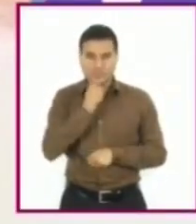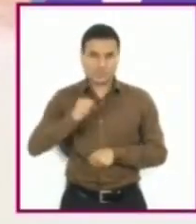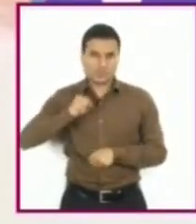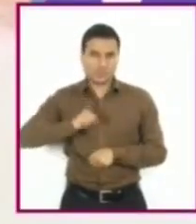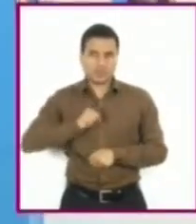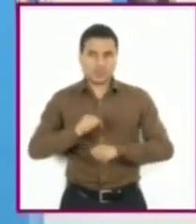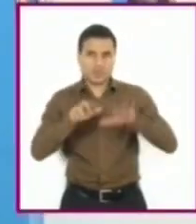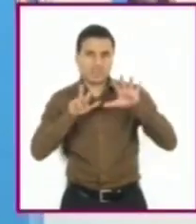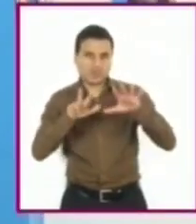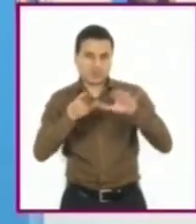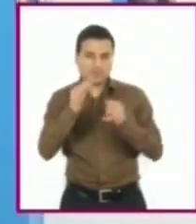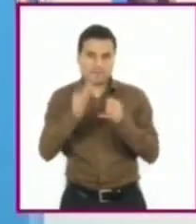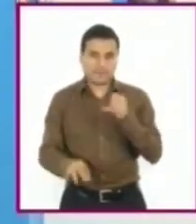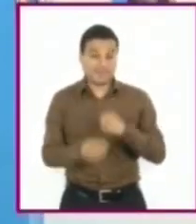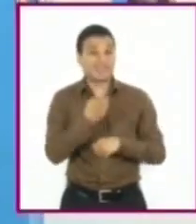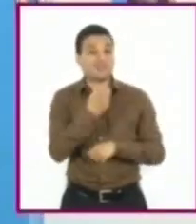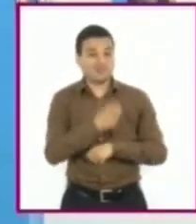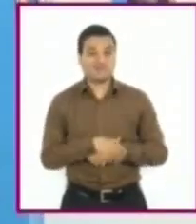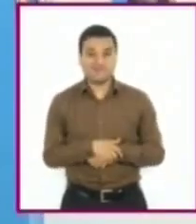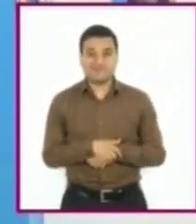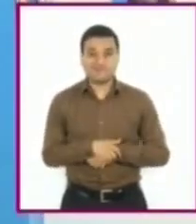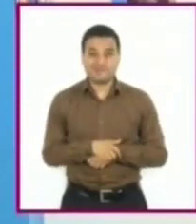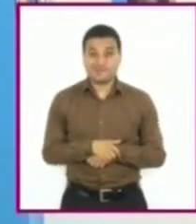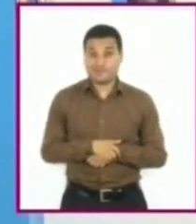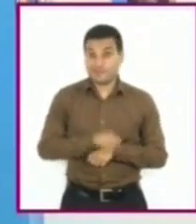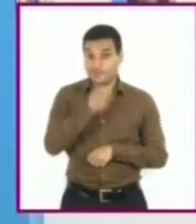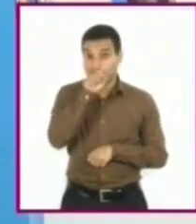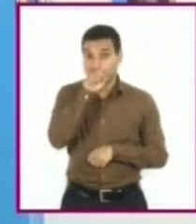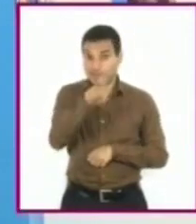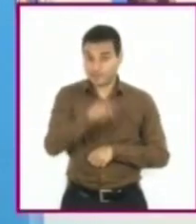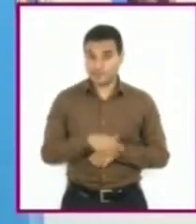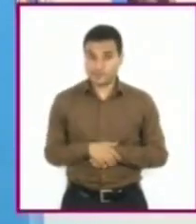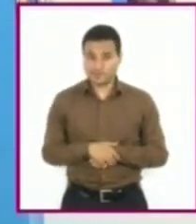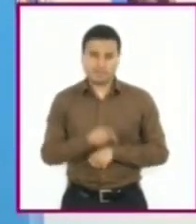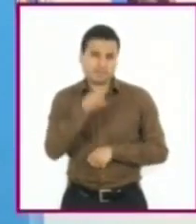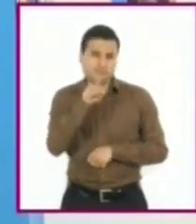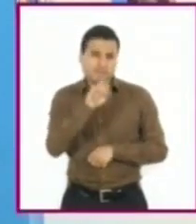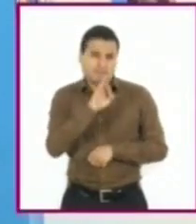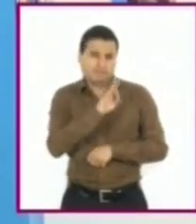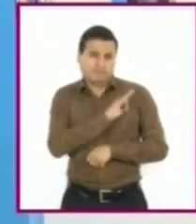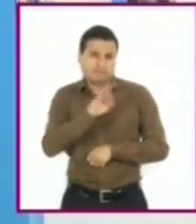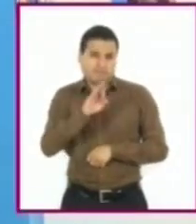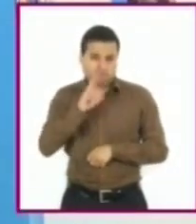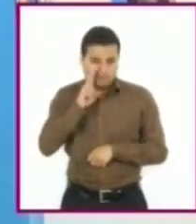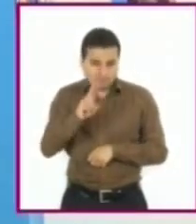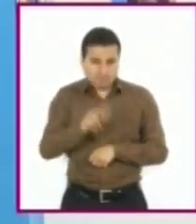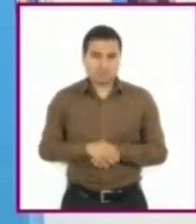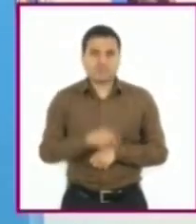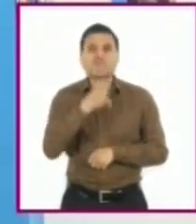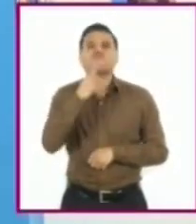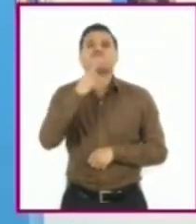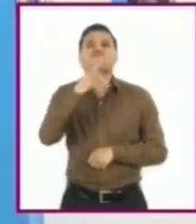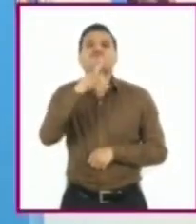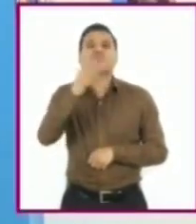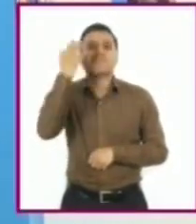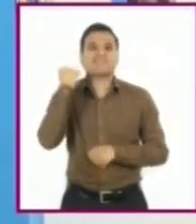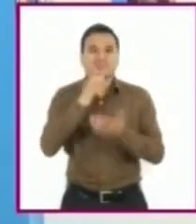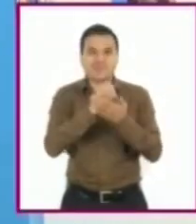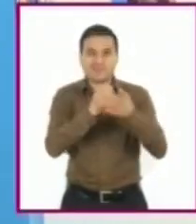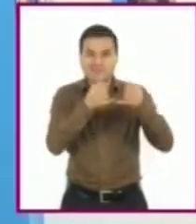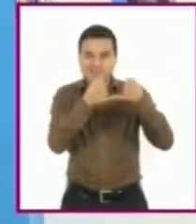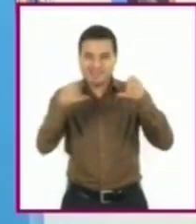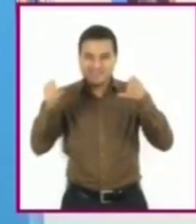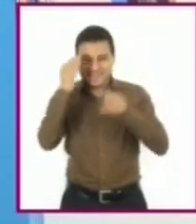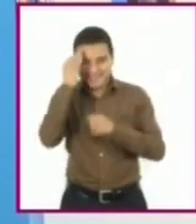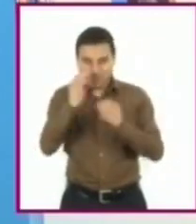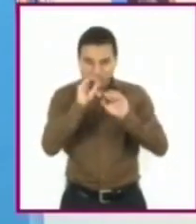XVIII. Correcto. También la pueden identificar en su línea del tiempo. Así podrán observar